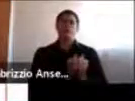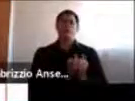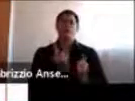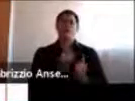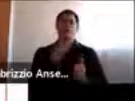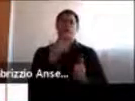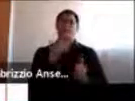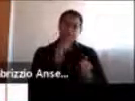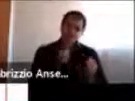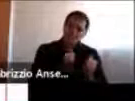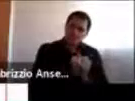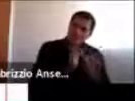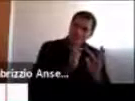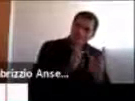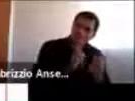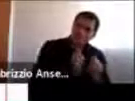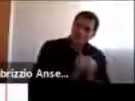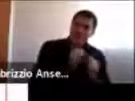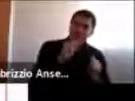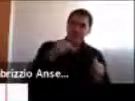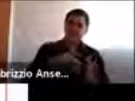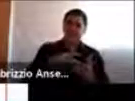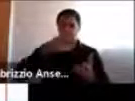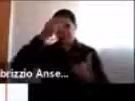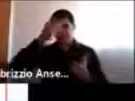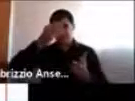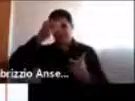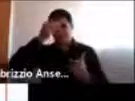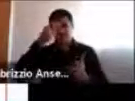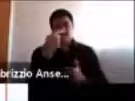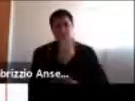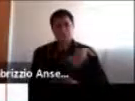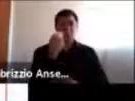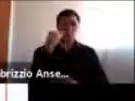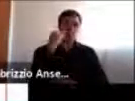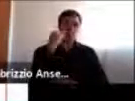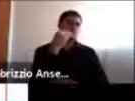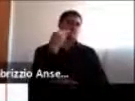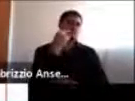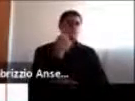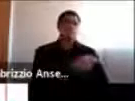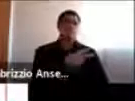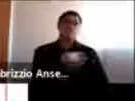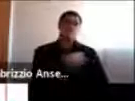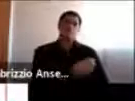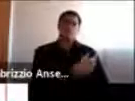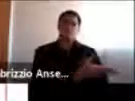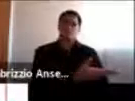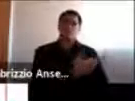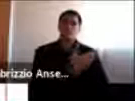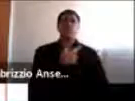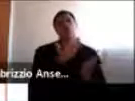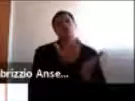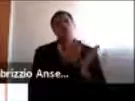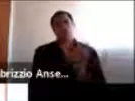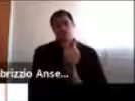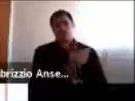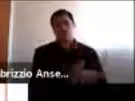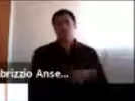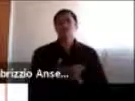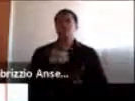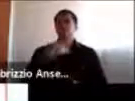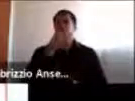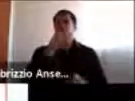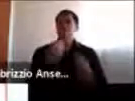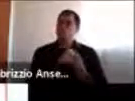compañero en este aprendizaje para su hijo o para su estudiante ¿ya? y también algo súper importante son los mensajes de